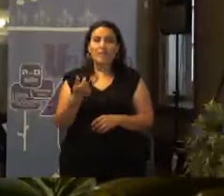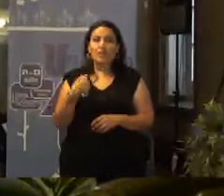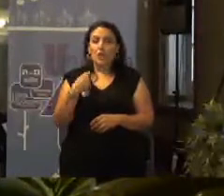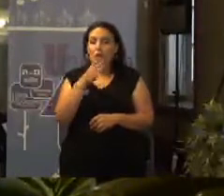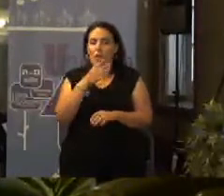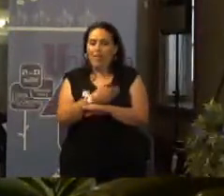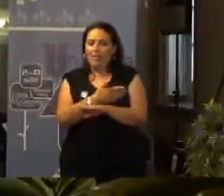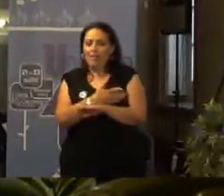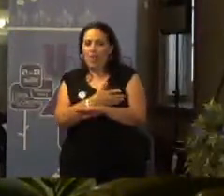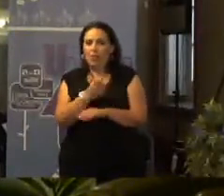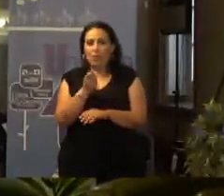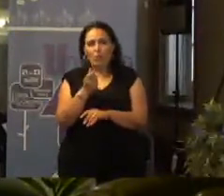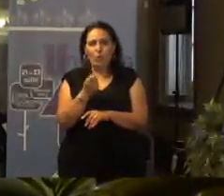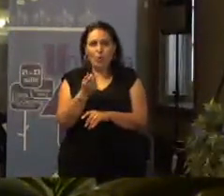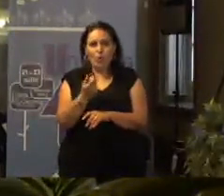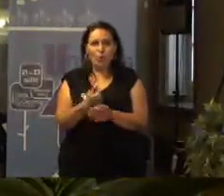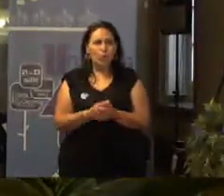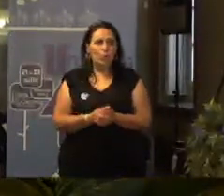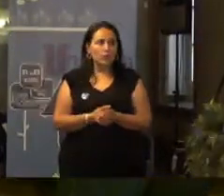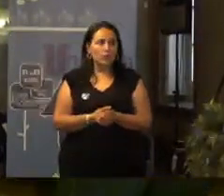pouco xusto para isto.